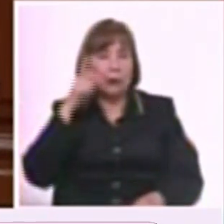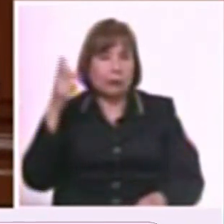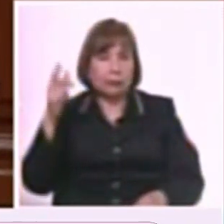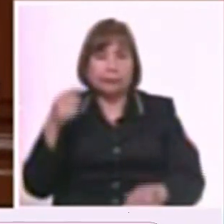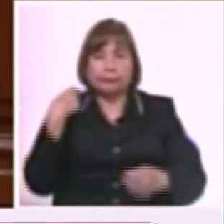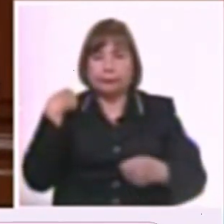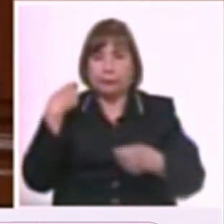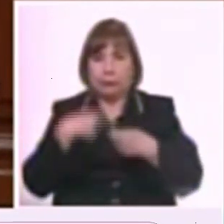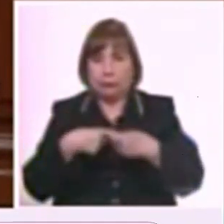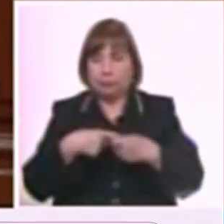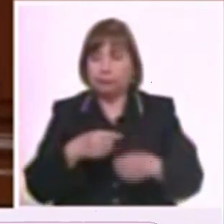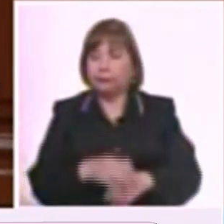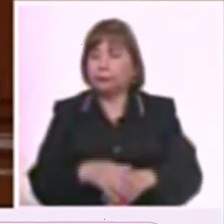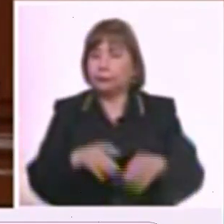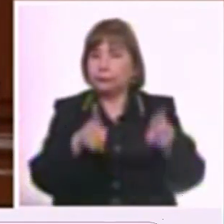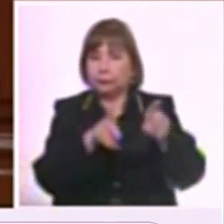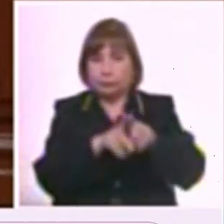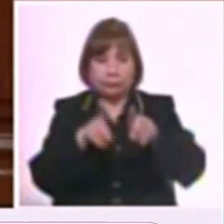Precisamente,